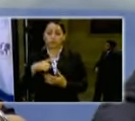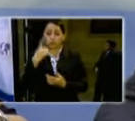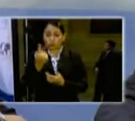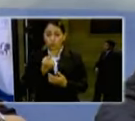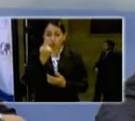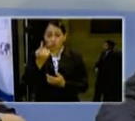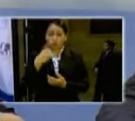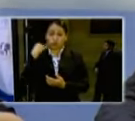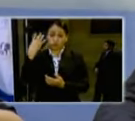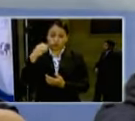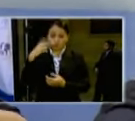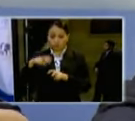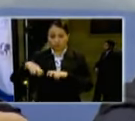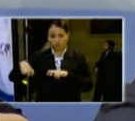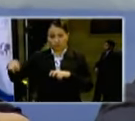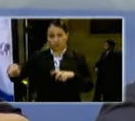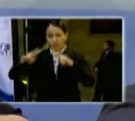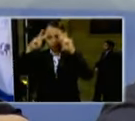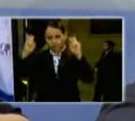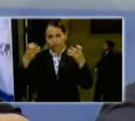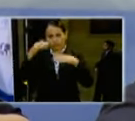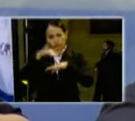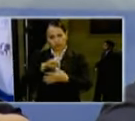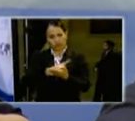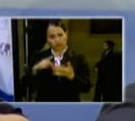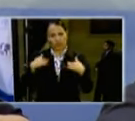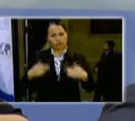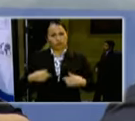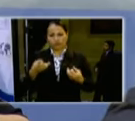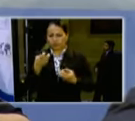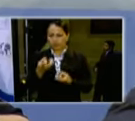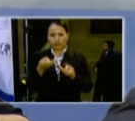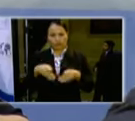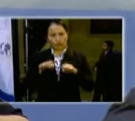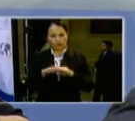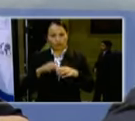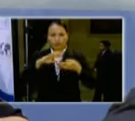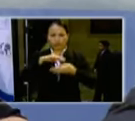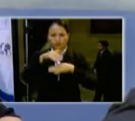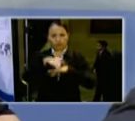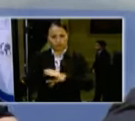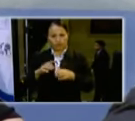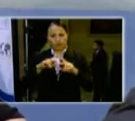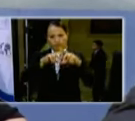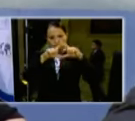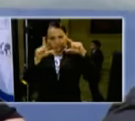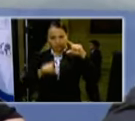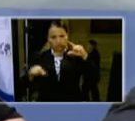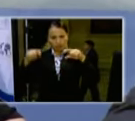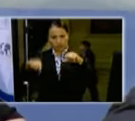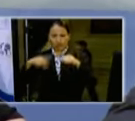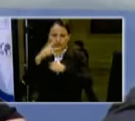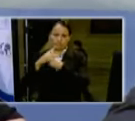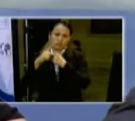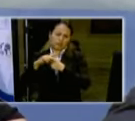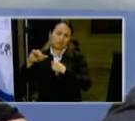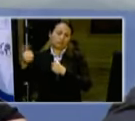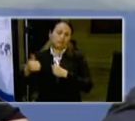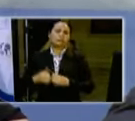ponentes he escuchado el tema de derechos humanos, que es muy importante en la política exterior de este país. Querría decir